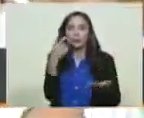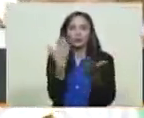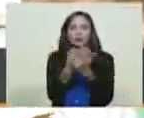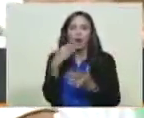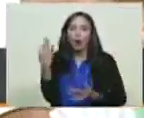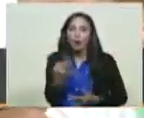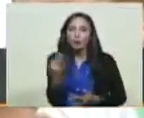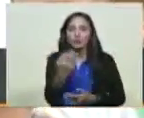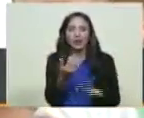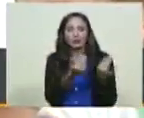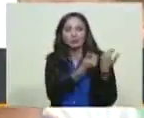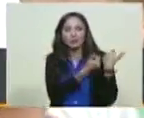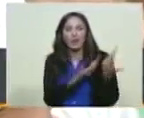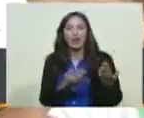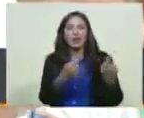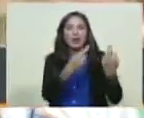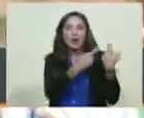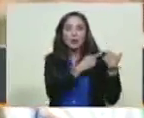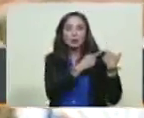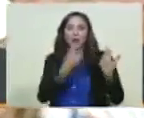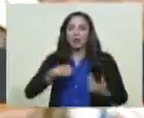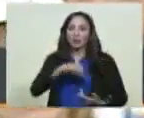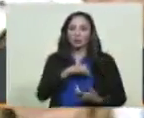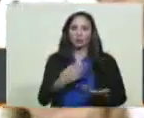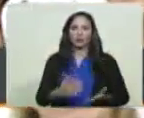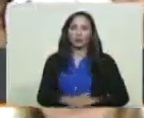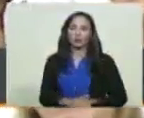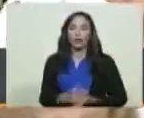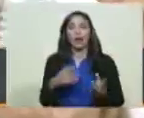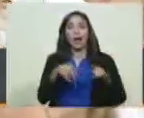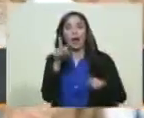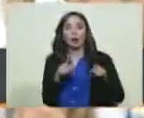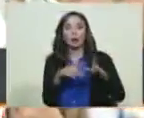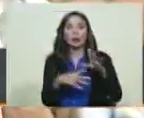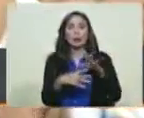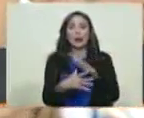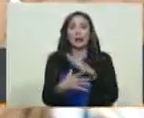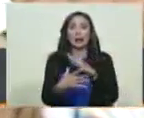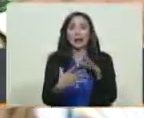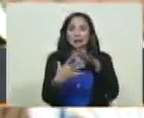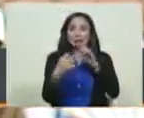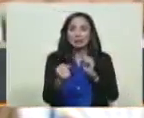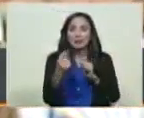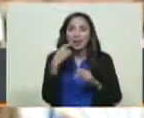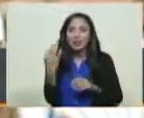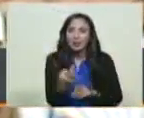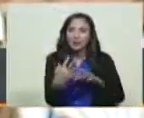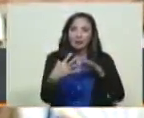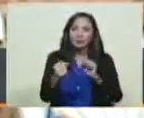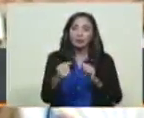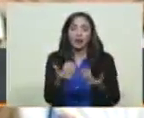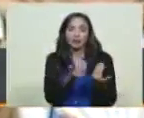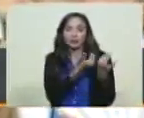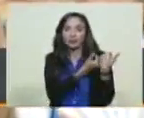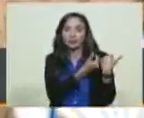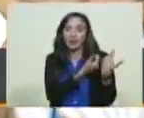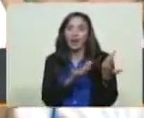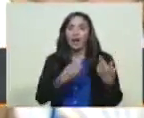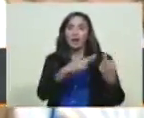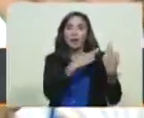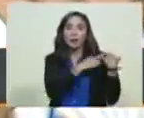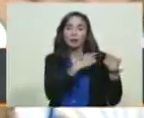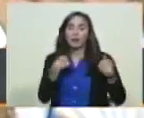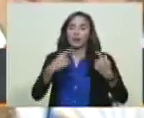asumir las riendas de la nación y estamos entendiendo que si asumimos nosotros las riendas de la nación tenemos que